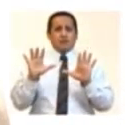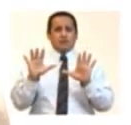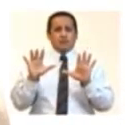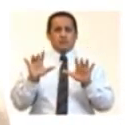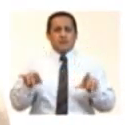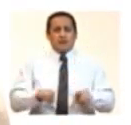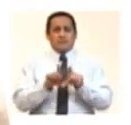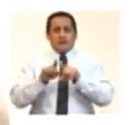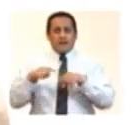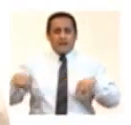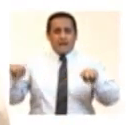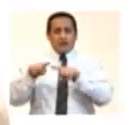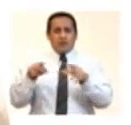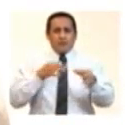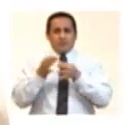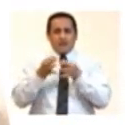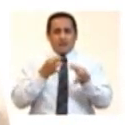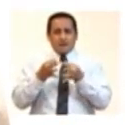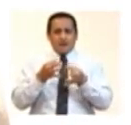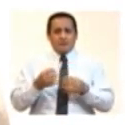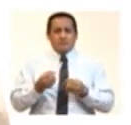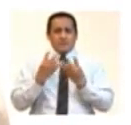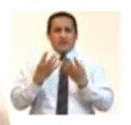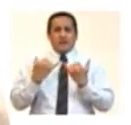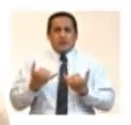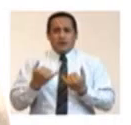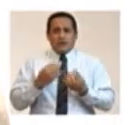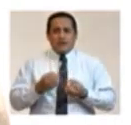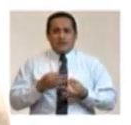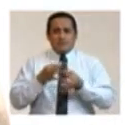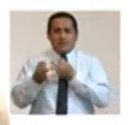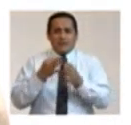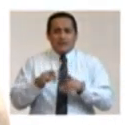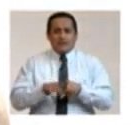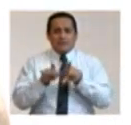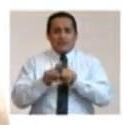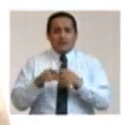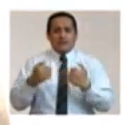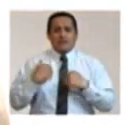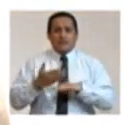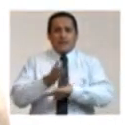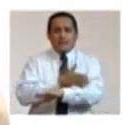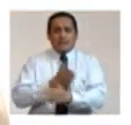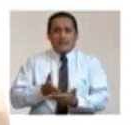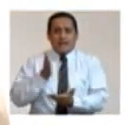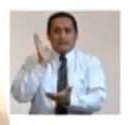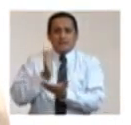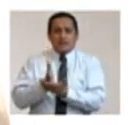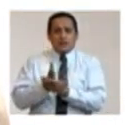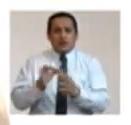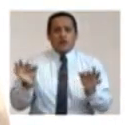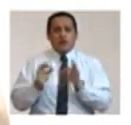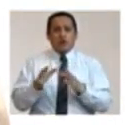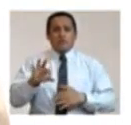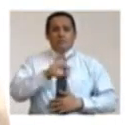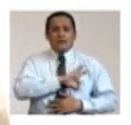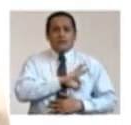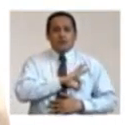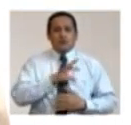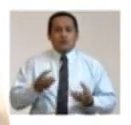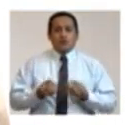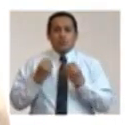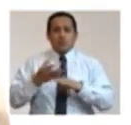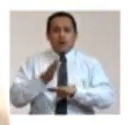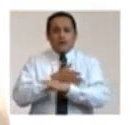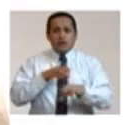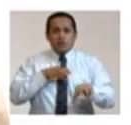clara, lo que ellos decían, no obstante, es que querían tener una suerte de incentivos o de